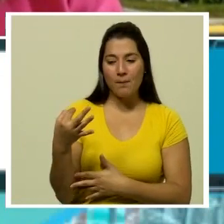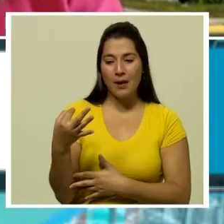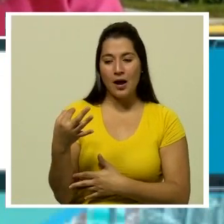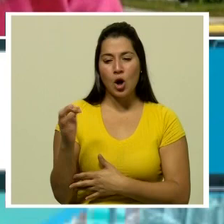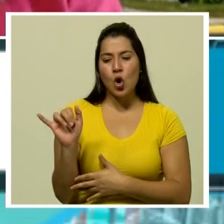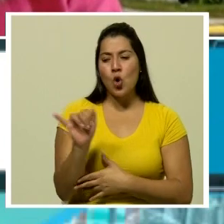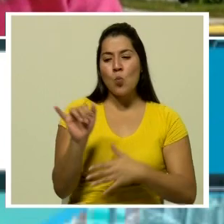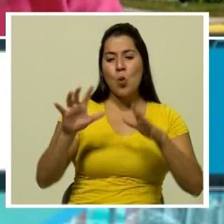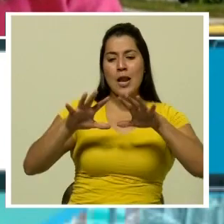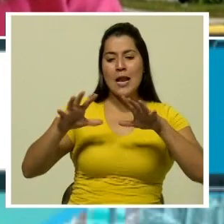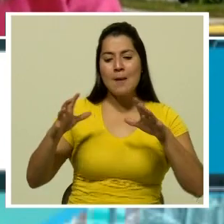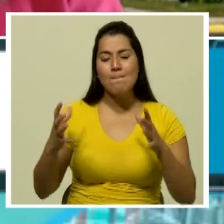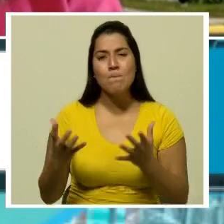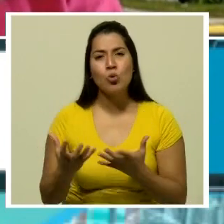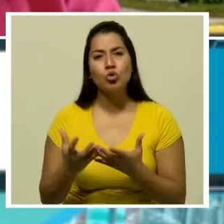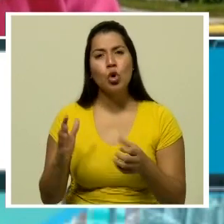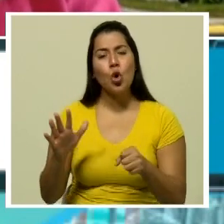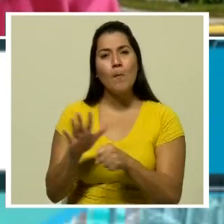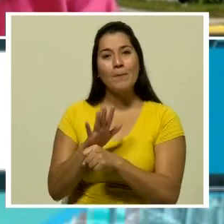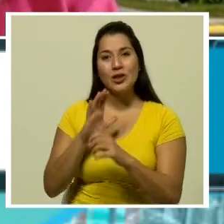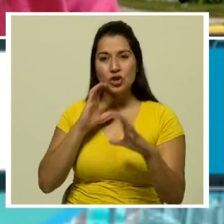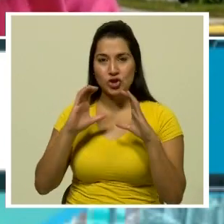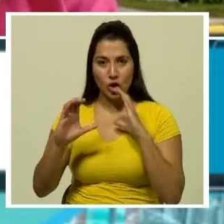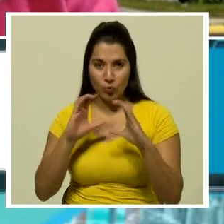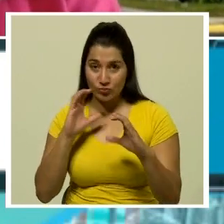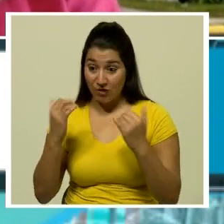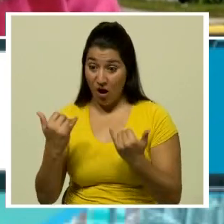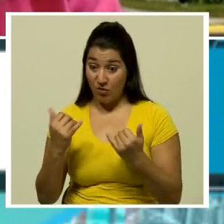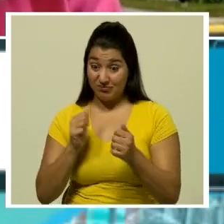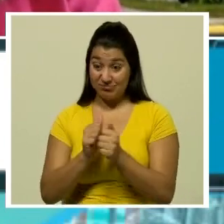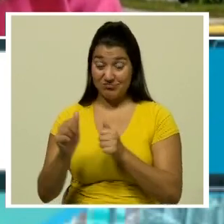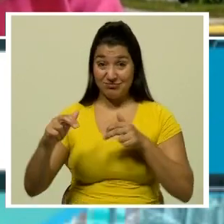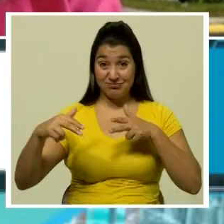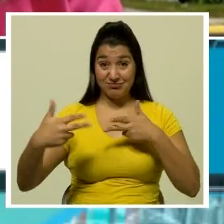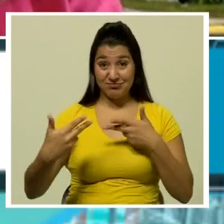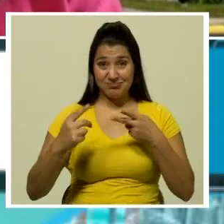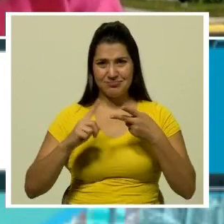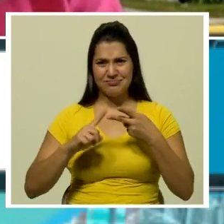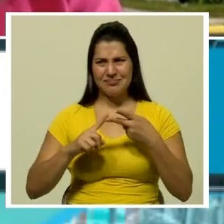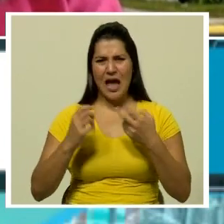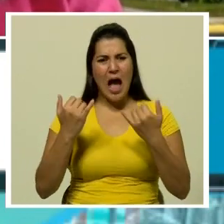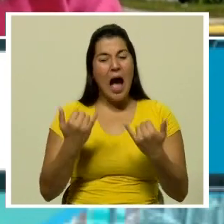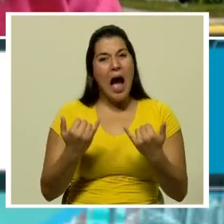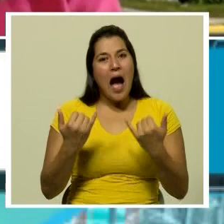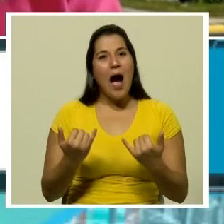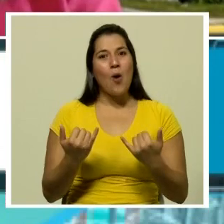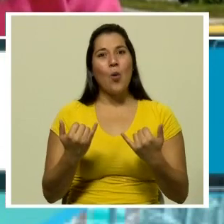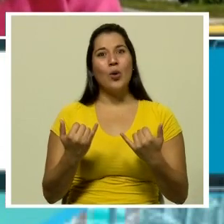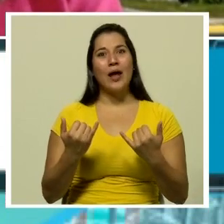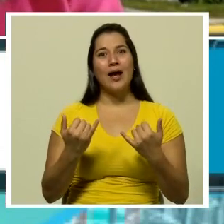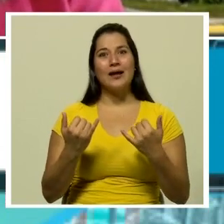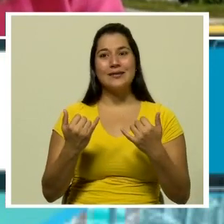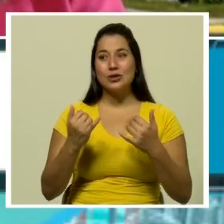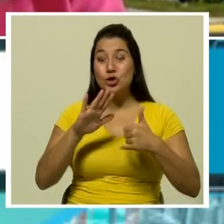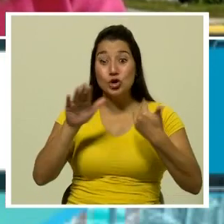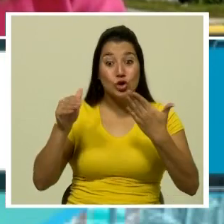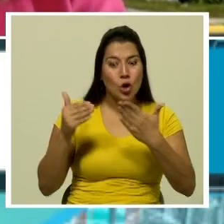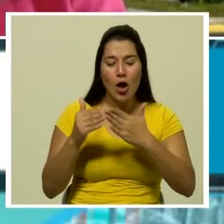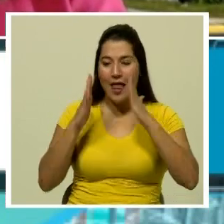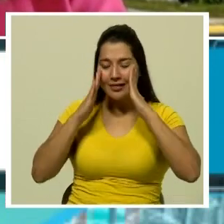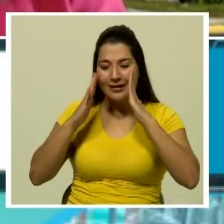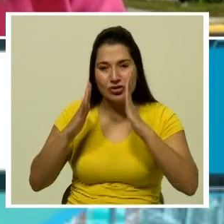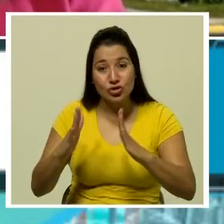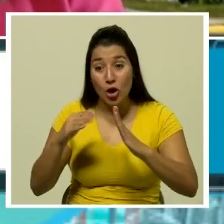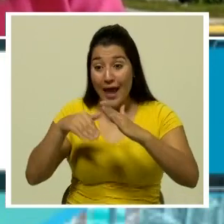comunica. Monopolizó la agenda mundial. ¿Cómo analizás ese monopolio temático que tenemos